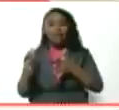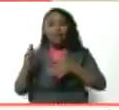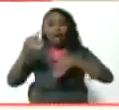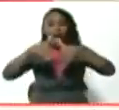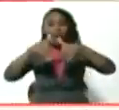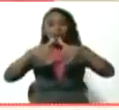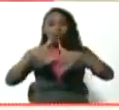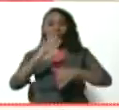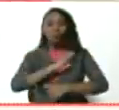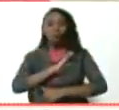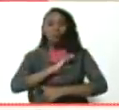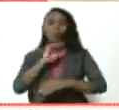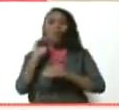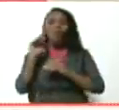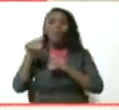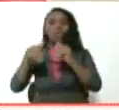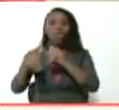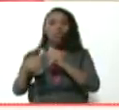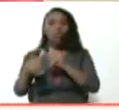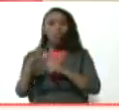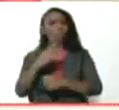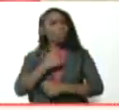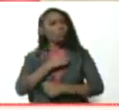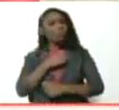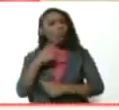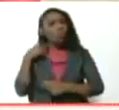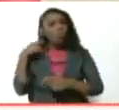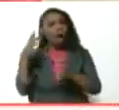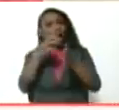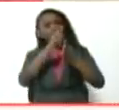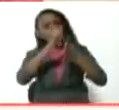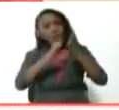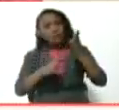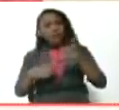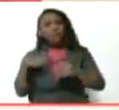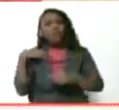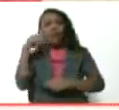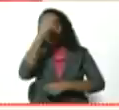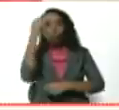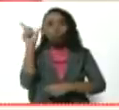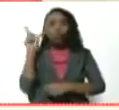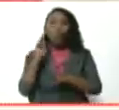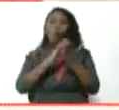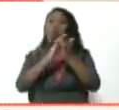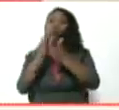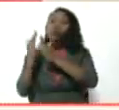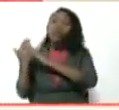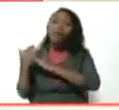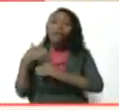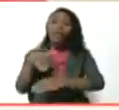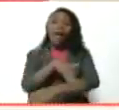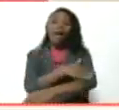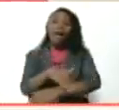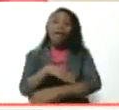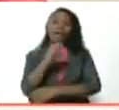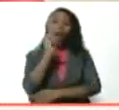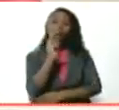tener votos. Nosotros hemos, con las estructuras del partido, de las comunidades, de las calles, de las